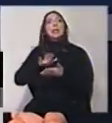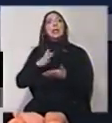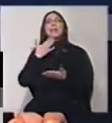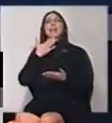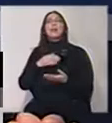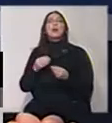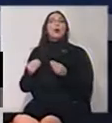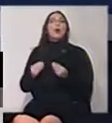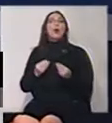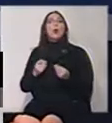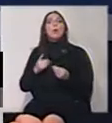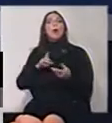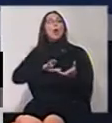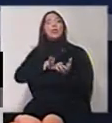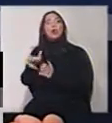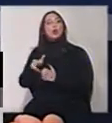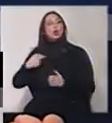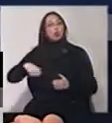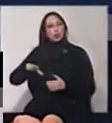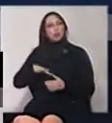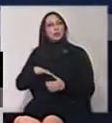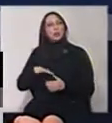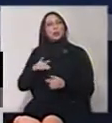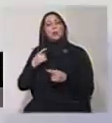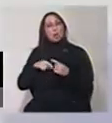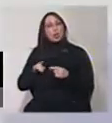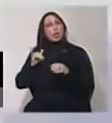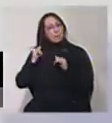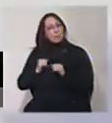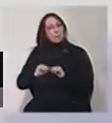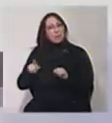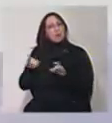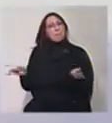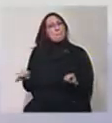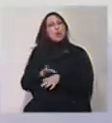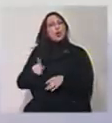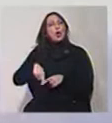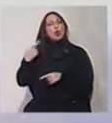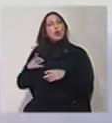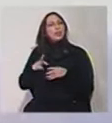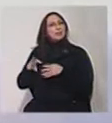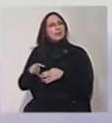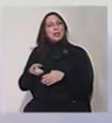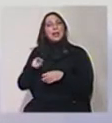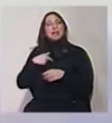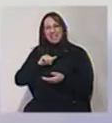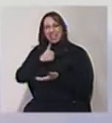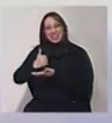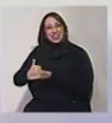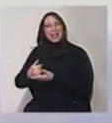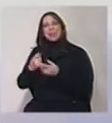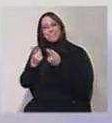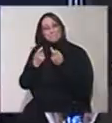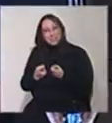de descontrol social, pero estarán prontos desafíos. ¿Estaremos en ese escenario? ¿Será